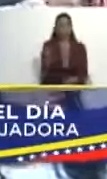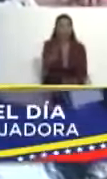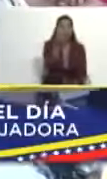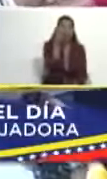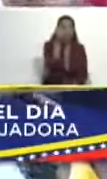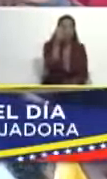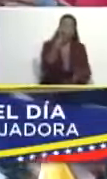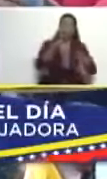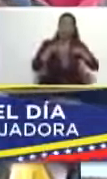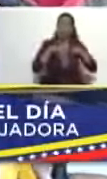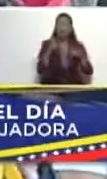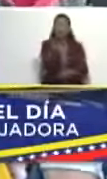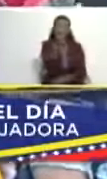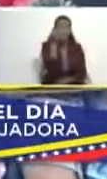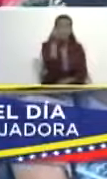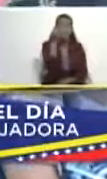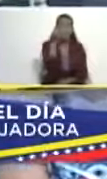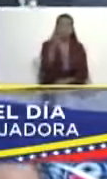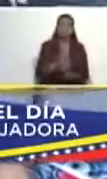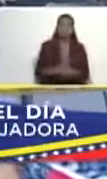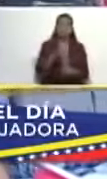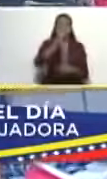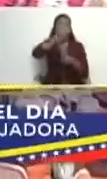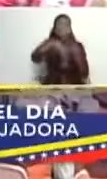Jamás lo aceptaremos, jamás.